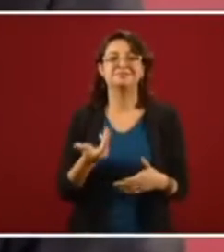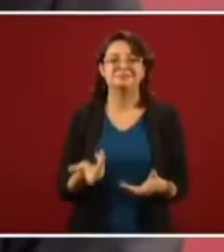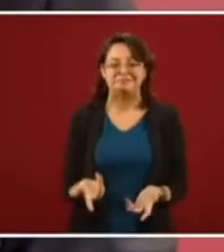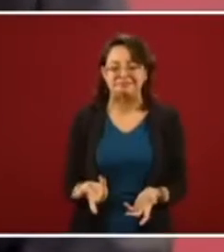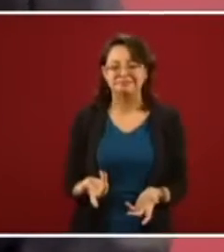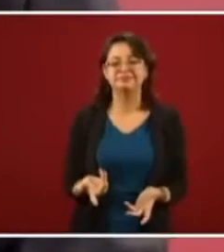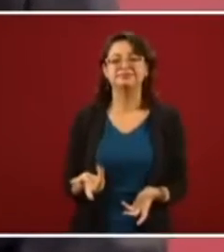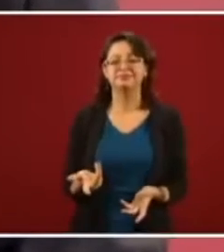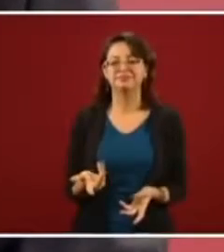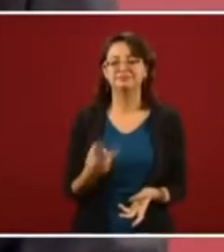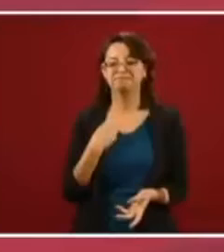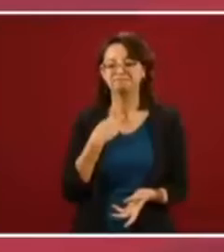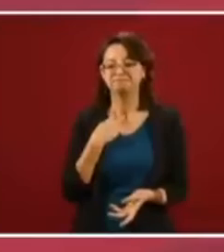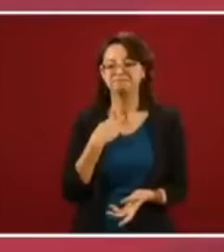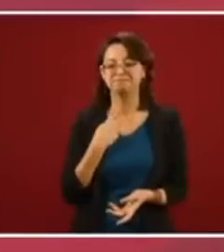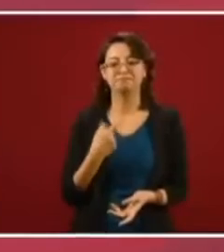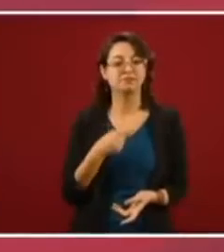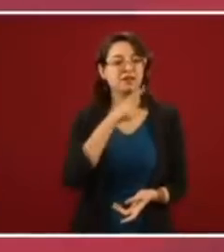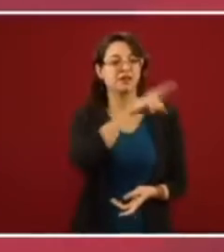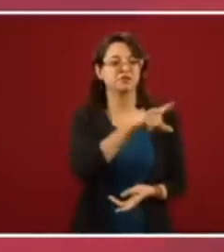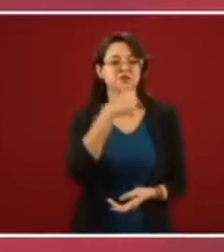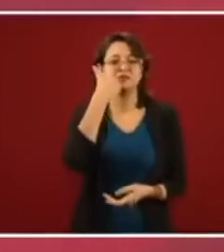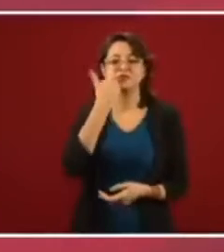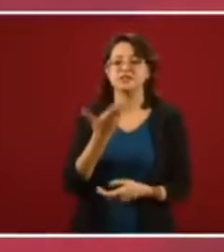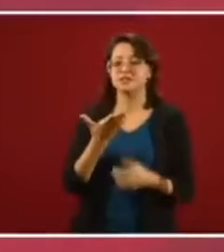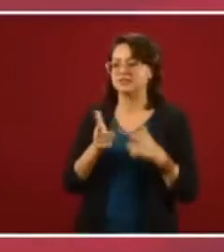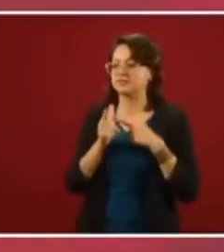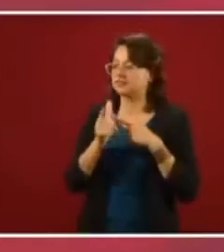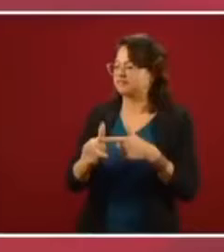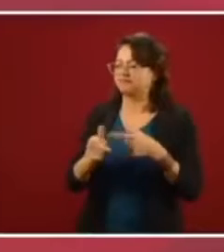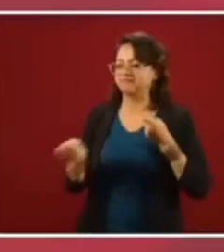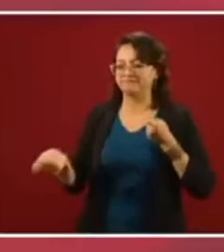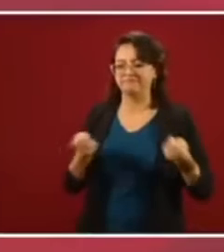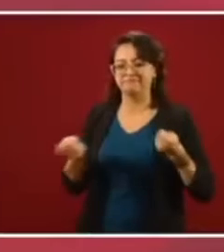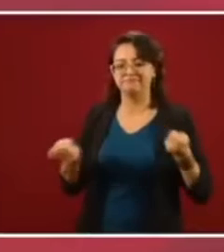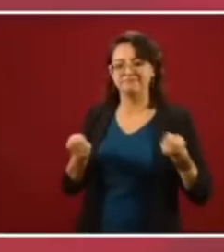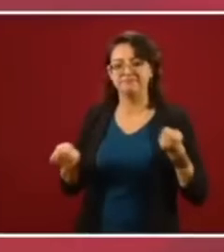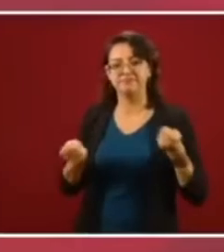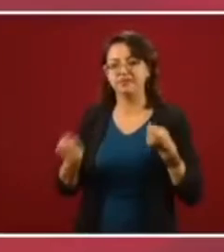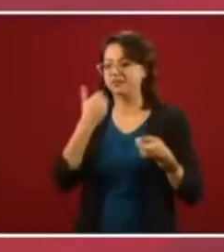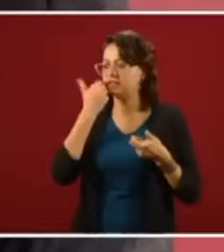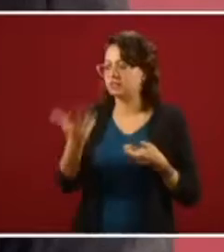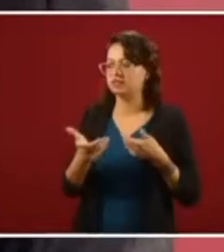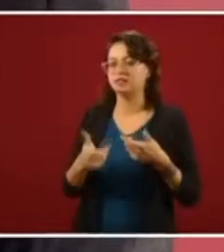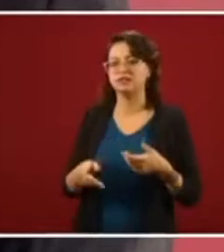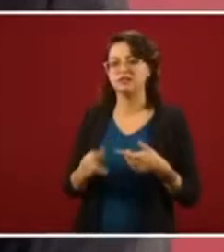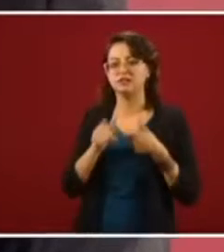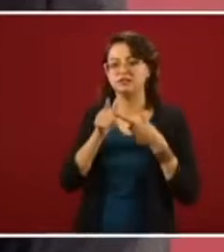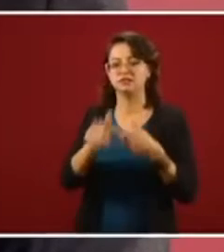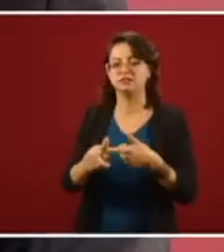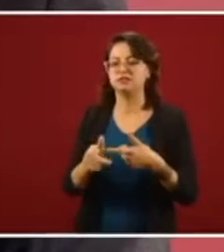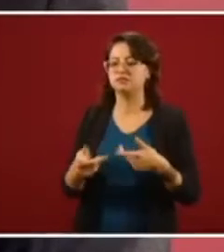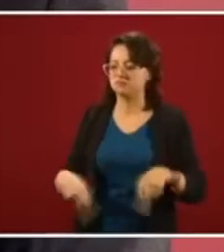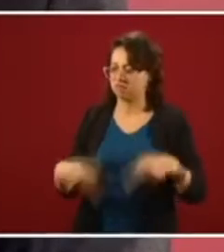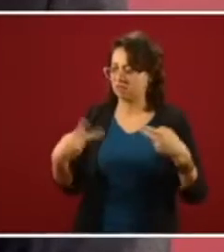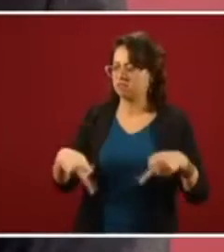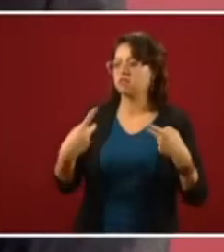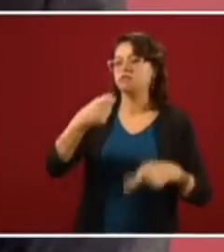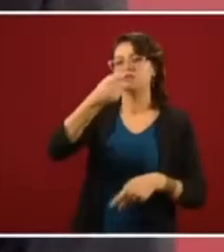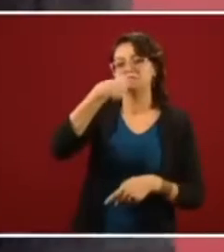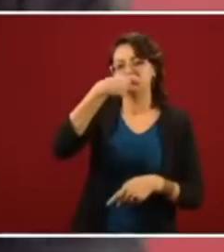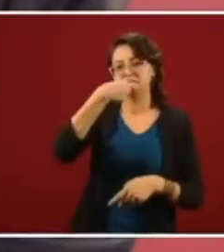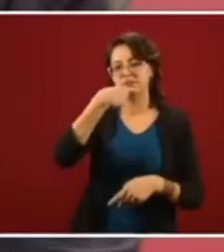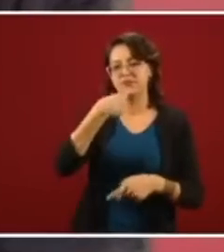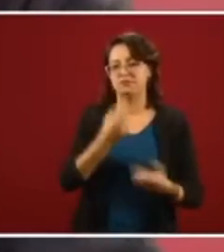ellos seguir teniendo el control de el abasto